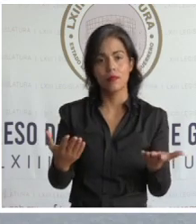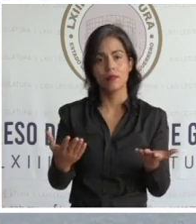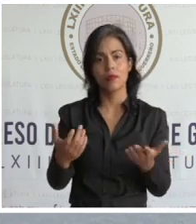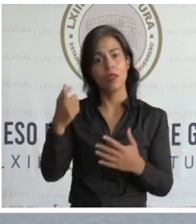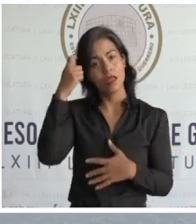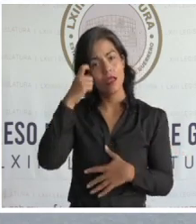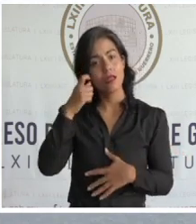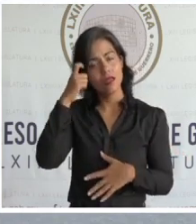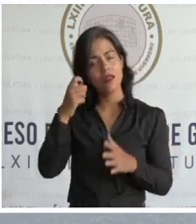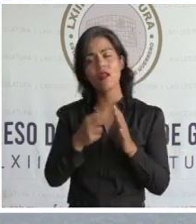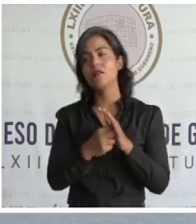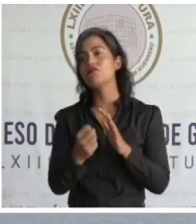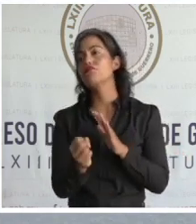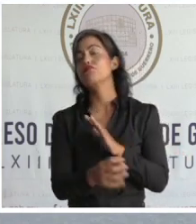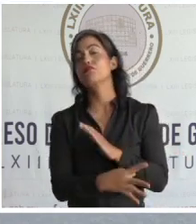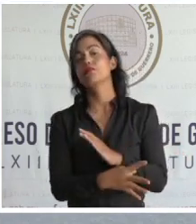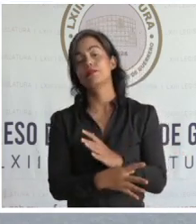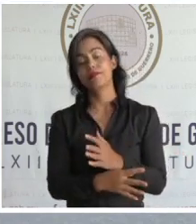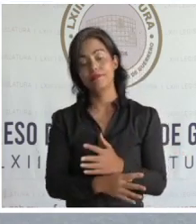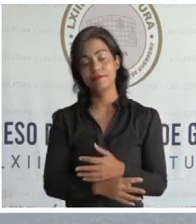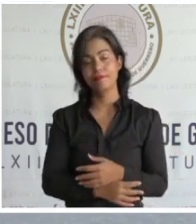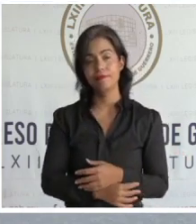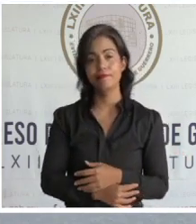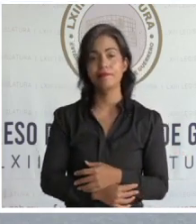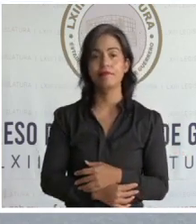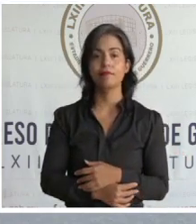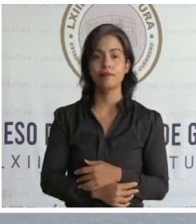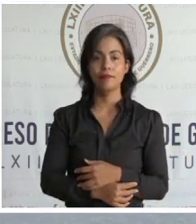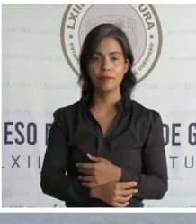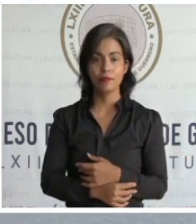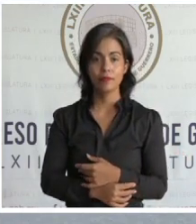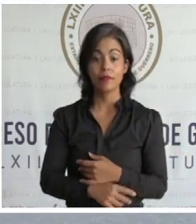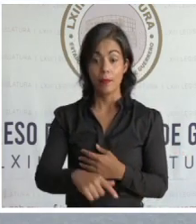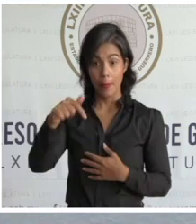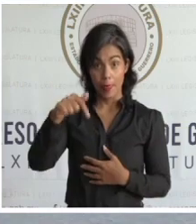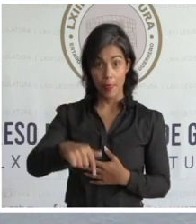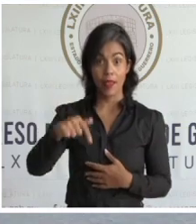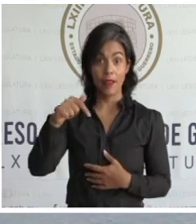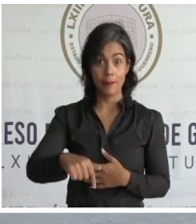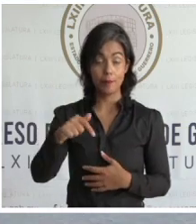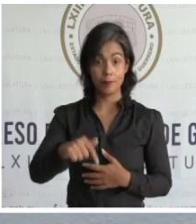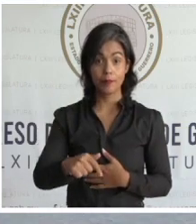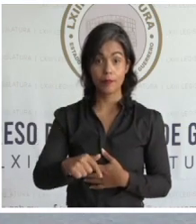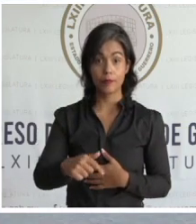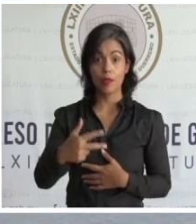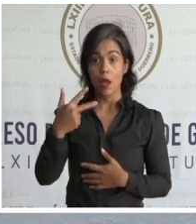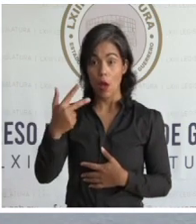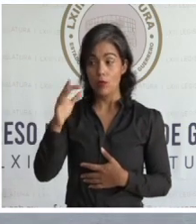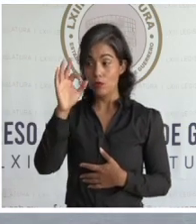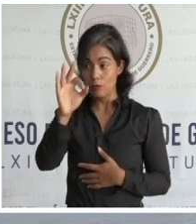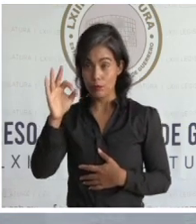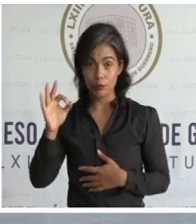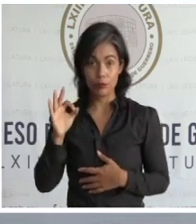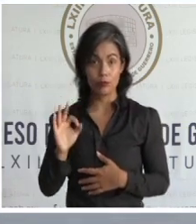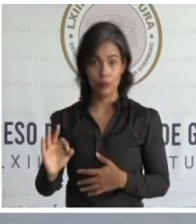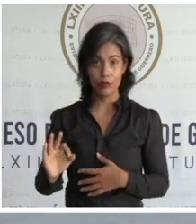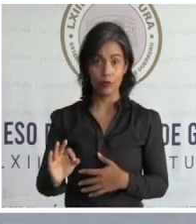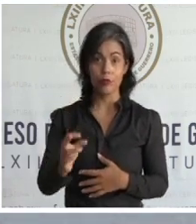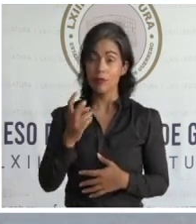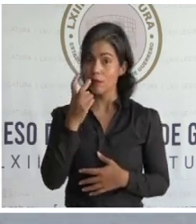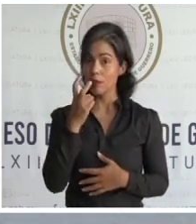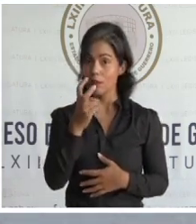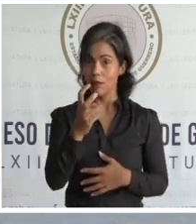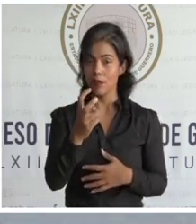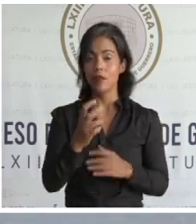nivel nacional aporta poco más del 8% del Producto Interno Bruto, al